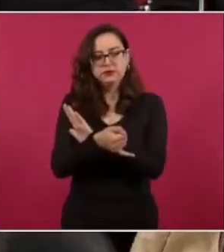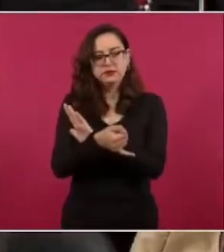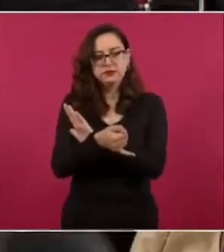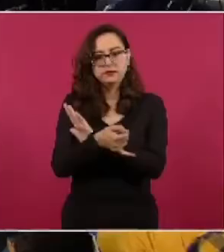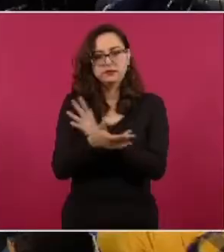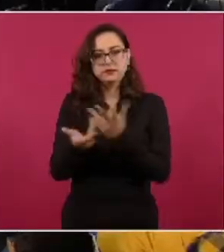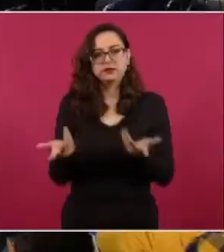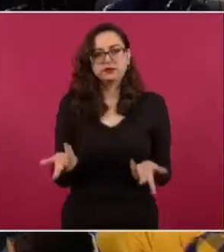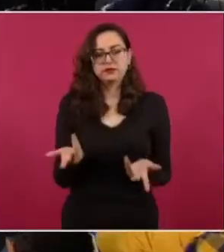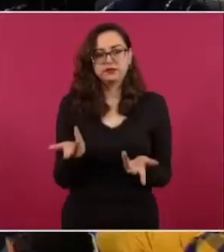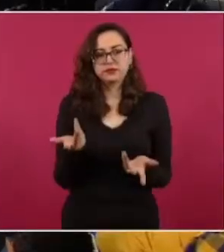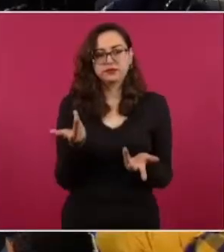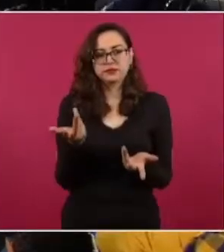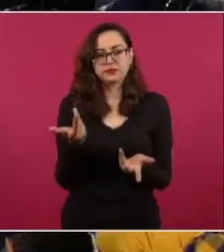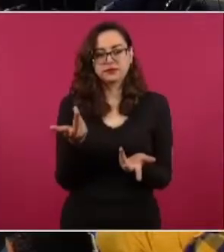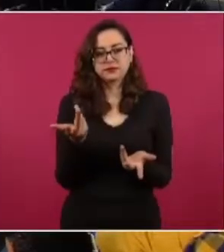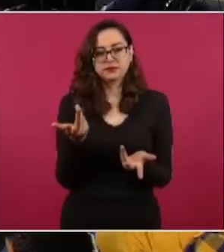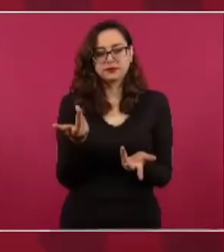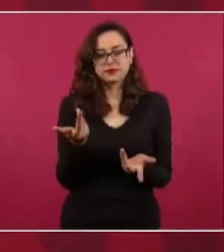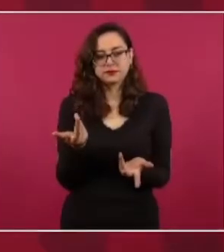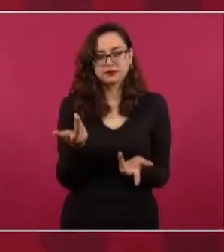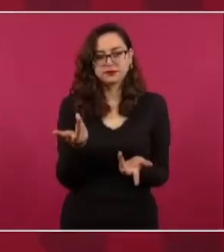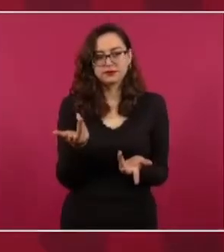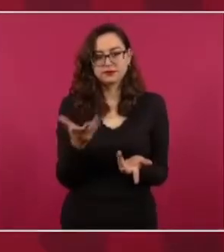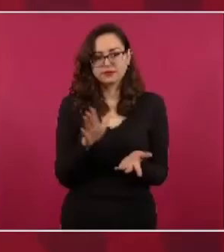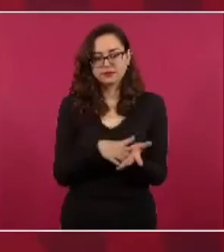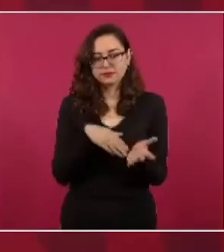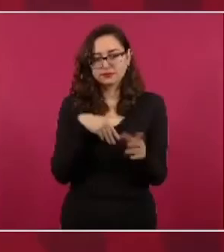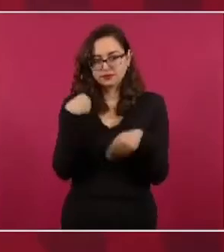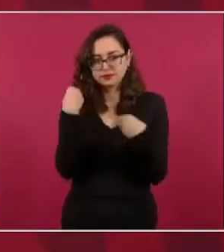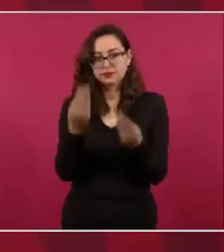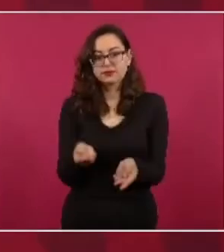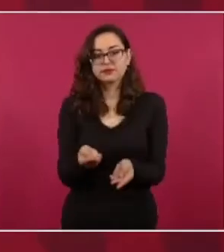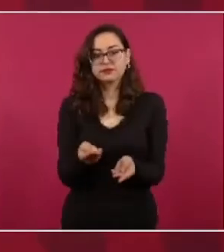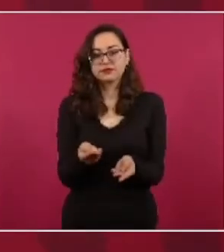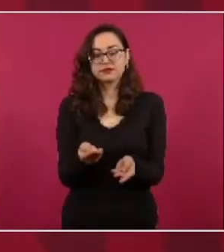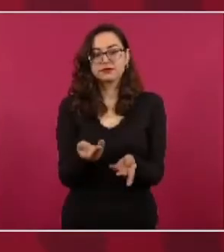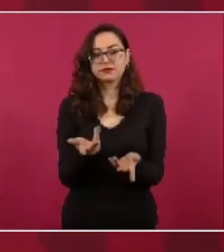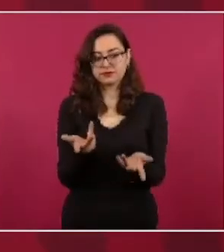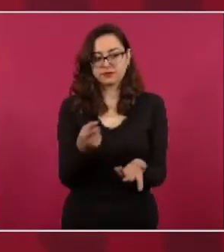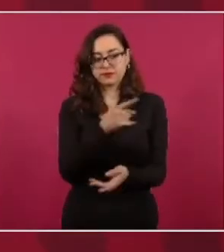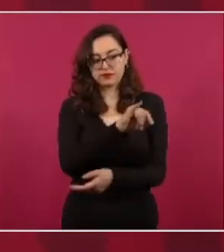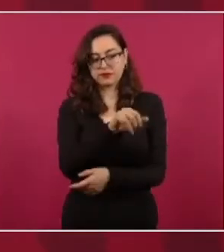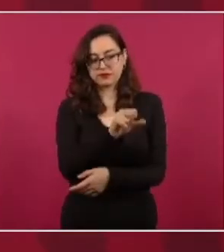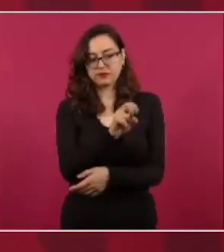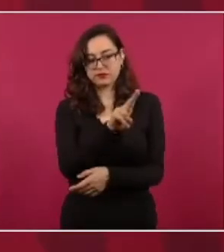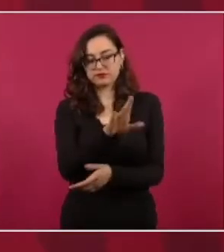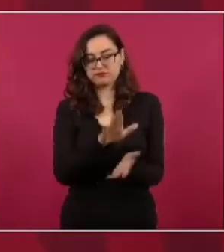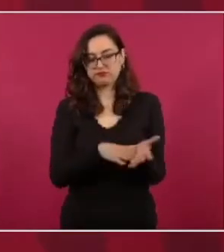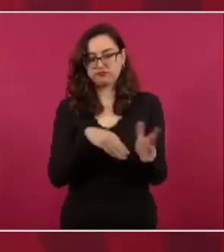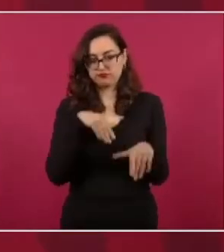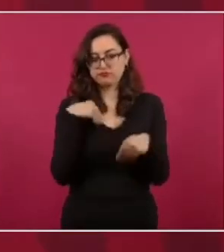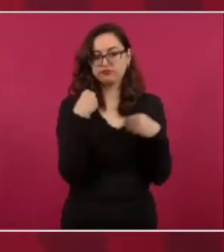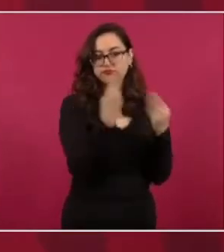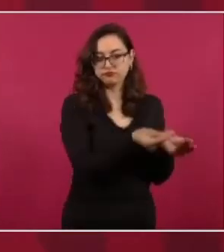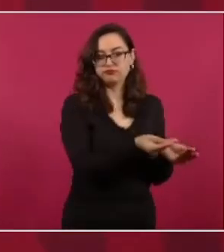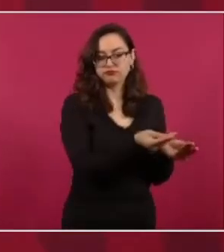por favor, entrega tu documento a Jesús y sí lo